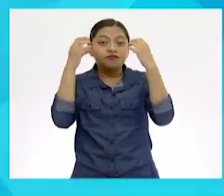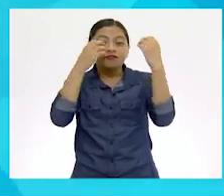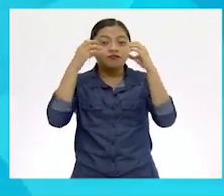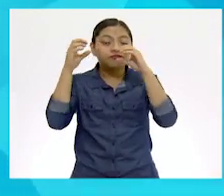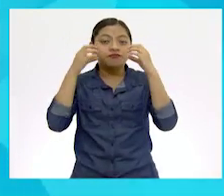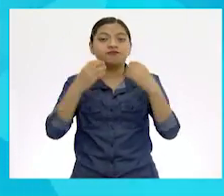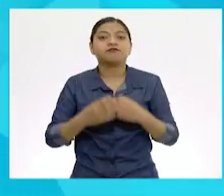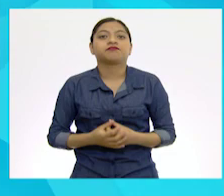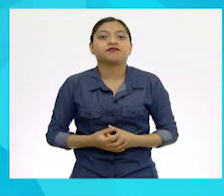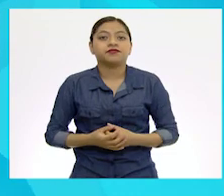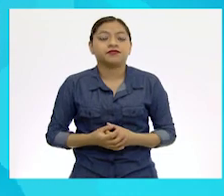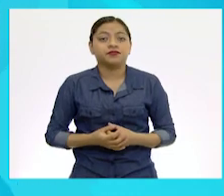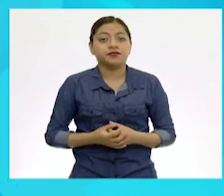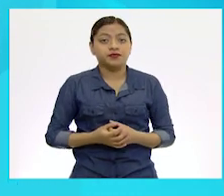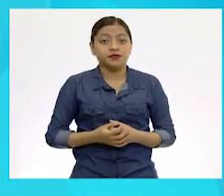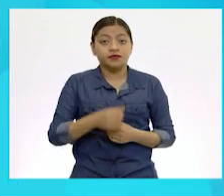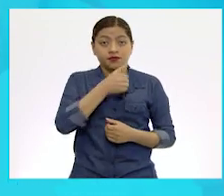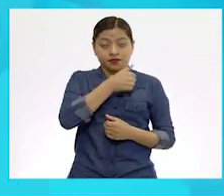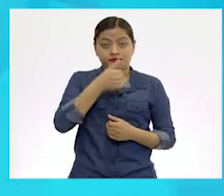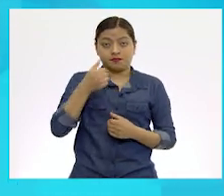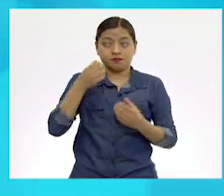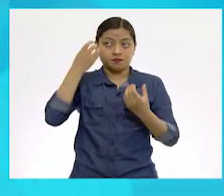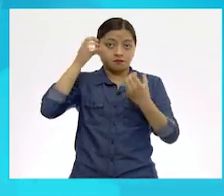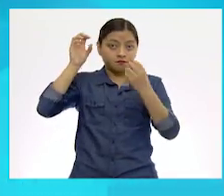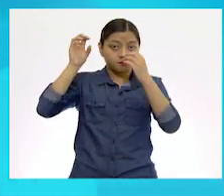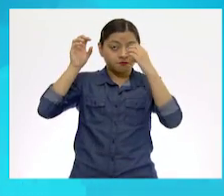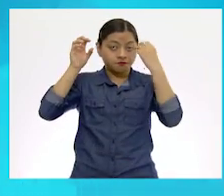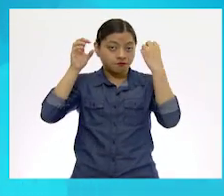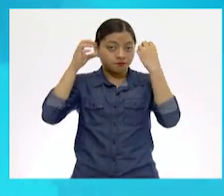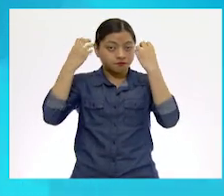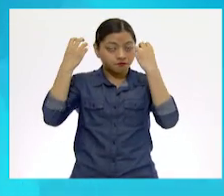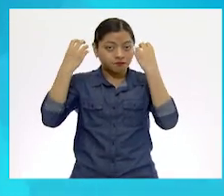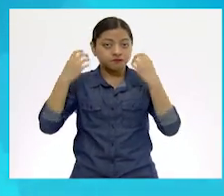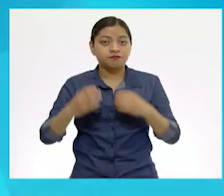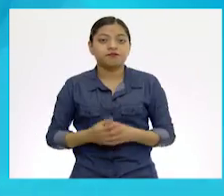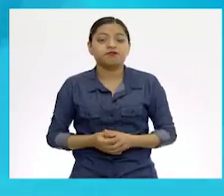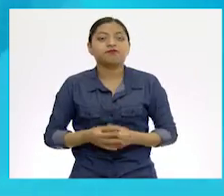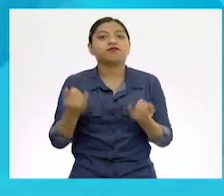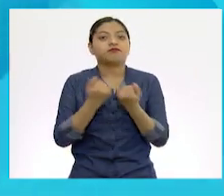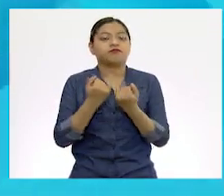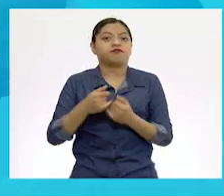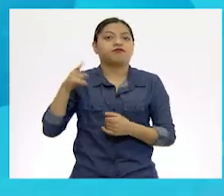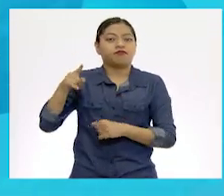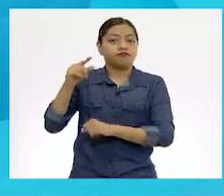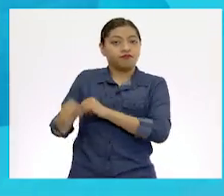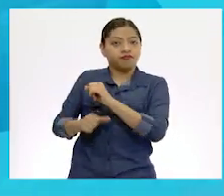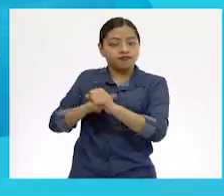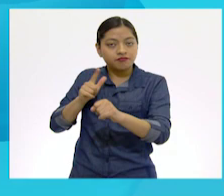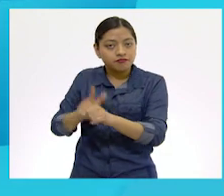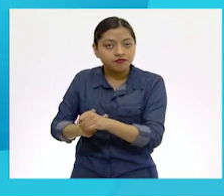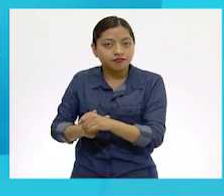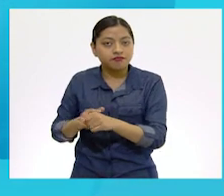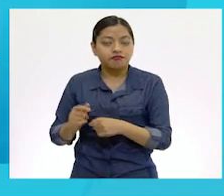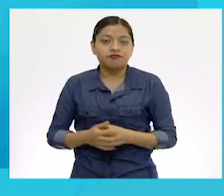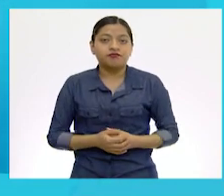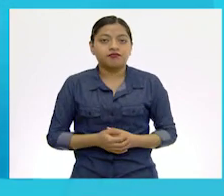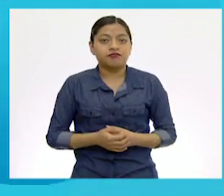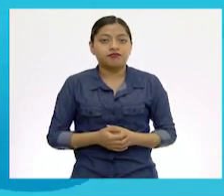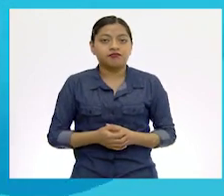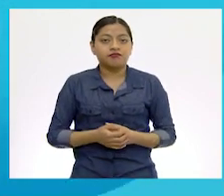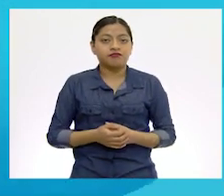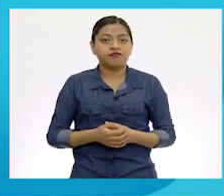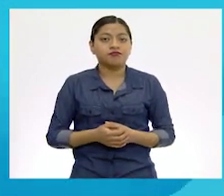lados y cada uno independiente tener movimientos. También tener en cuenta que es necesario tener ciertas